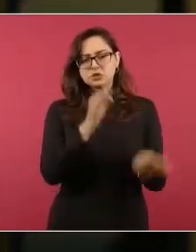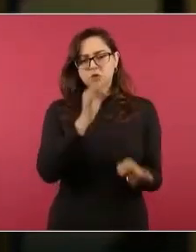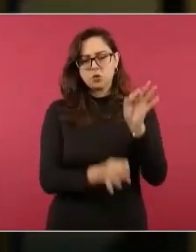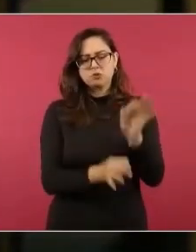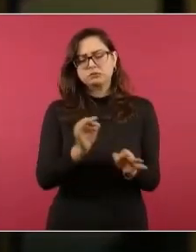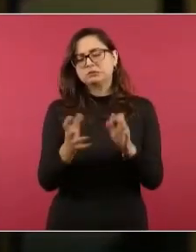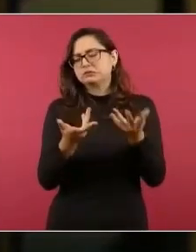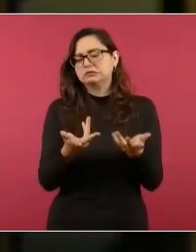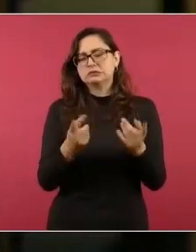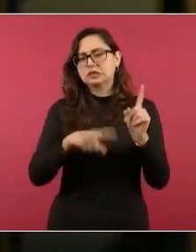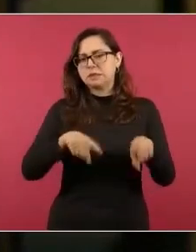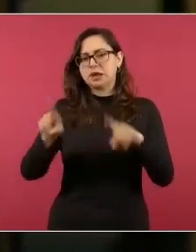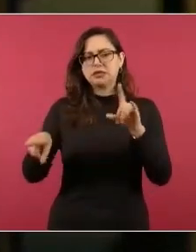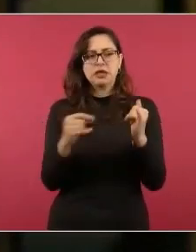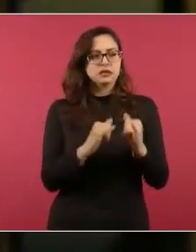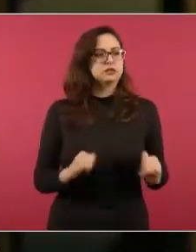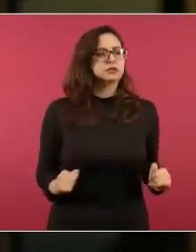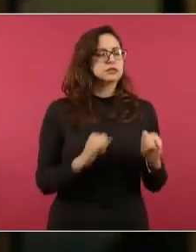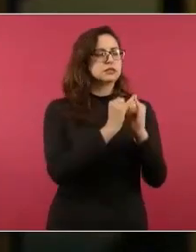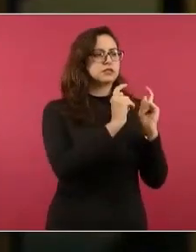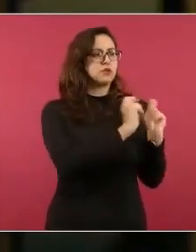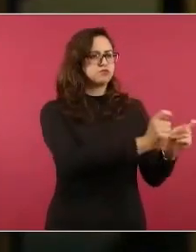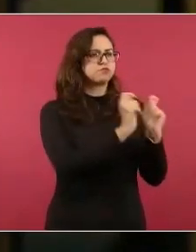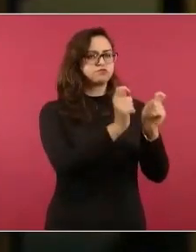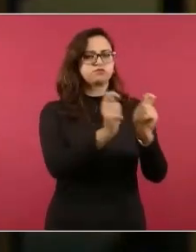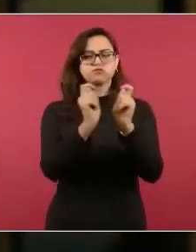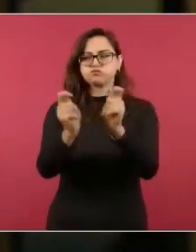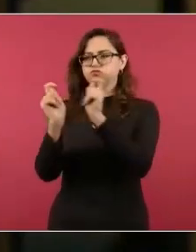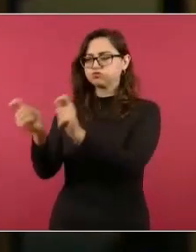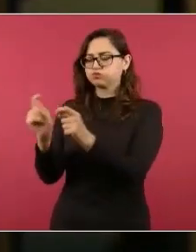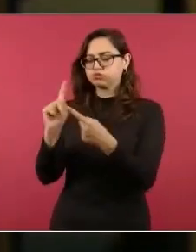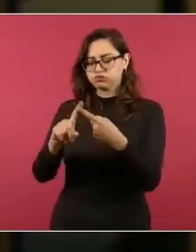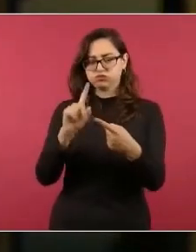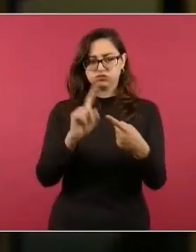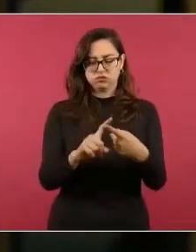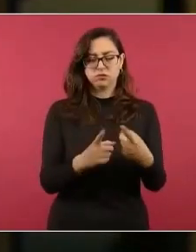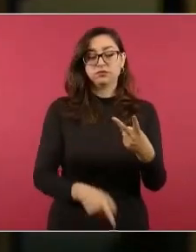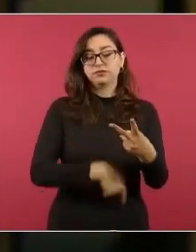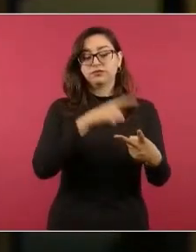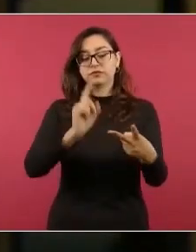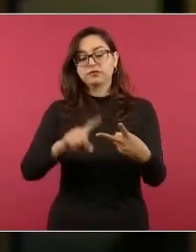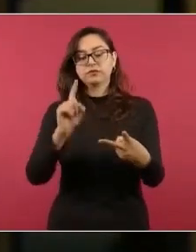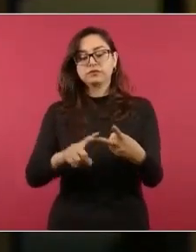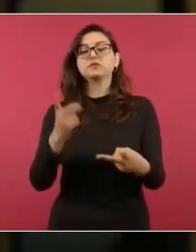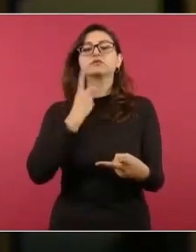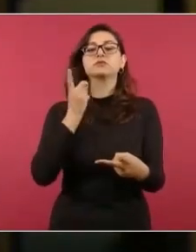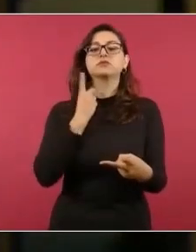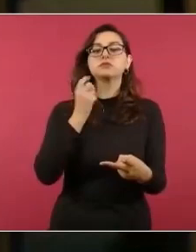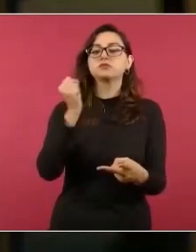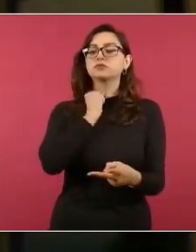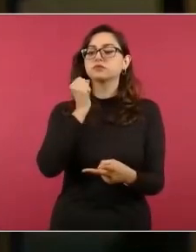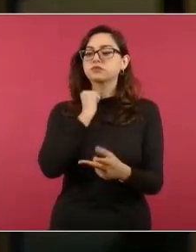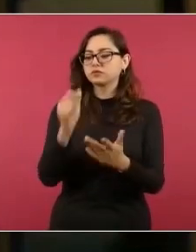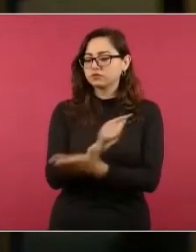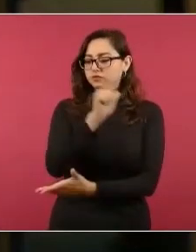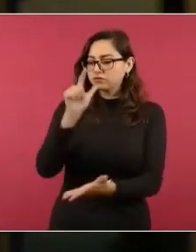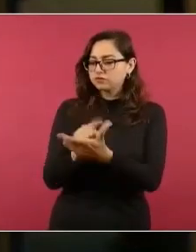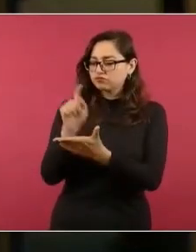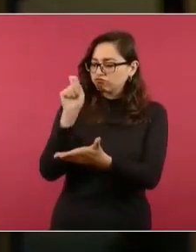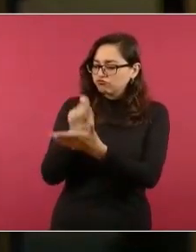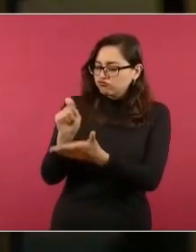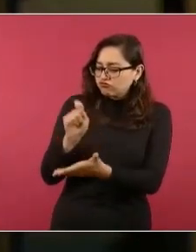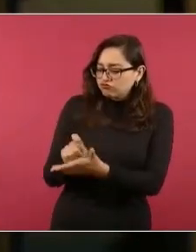cada una de ellas. El legislativo, las normativas y las víctimas. O